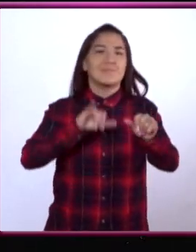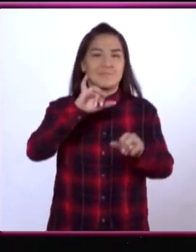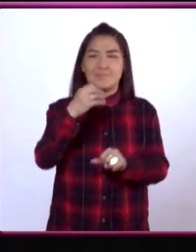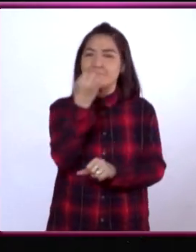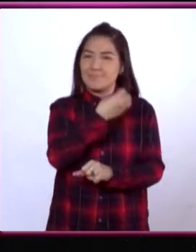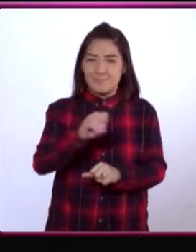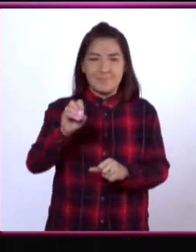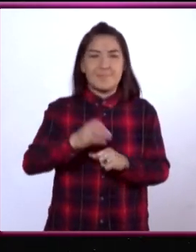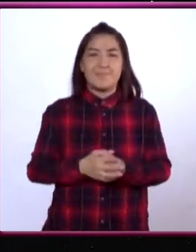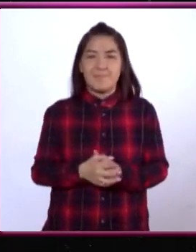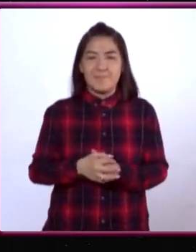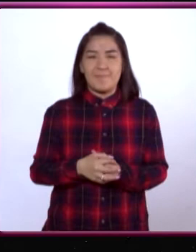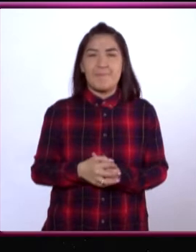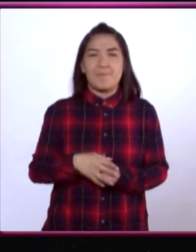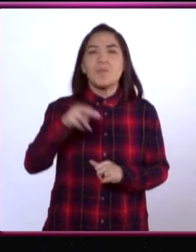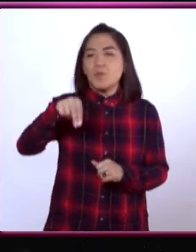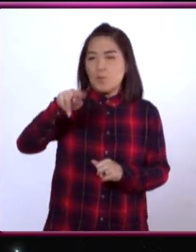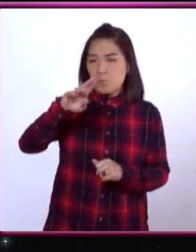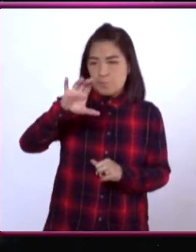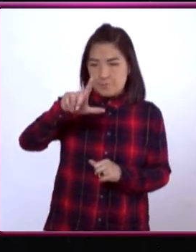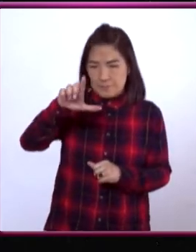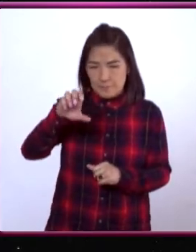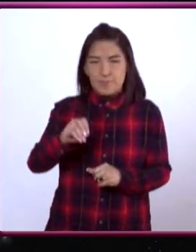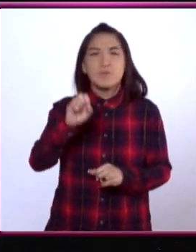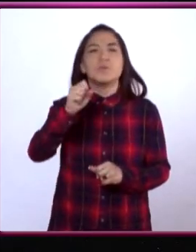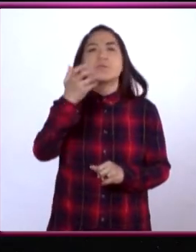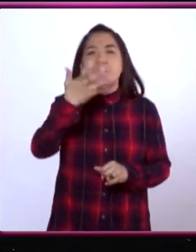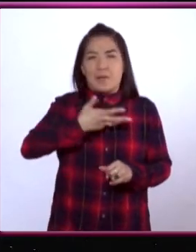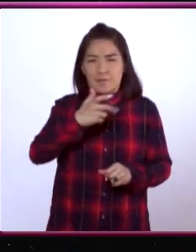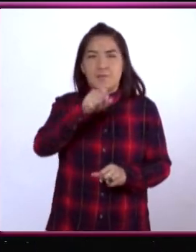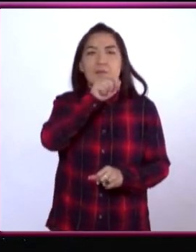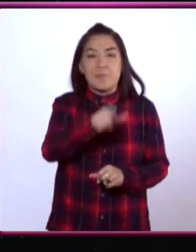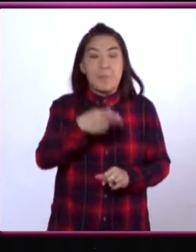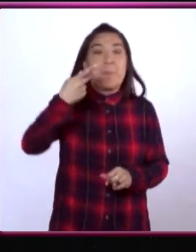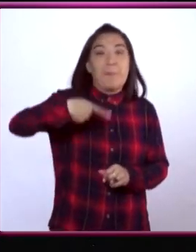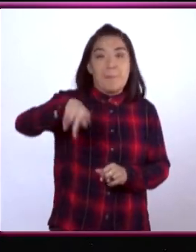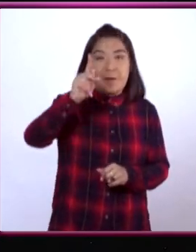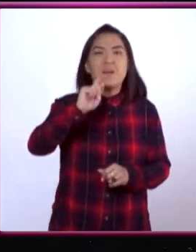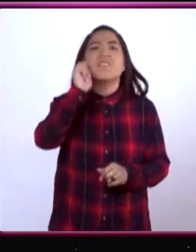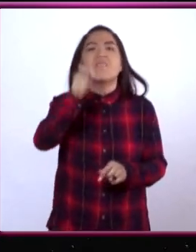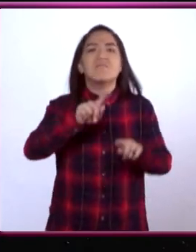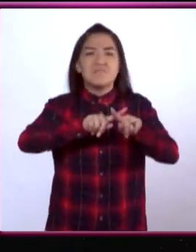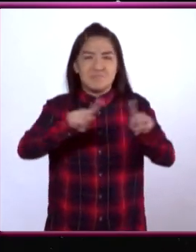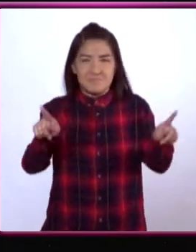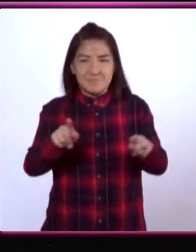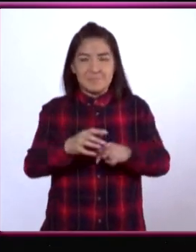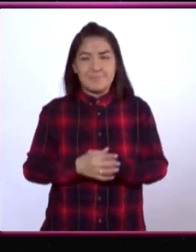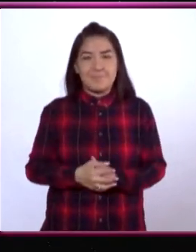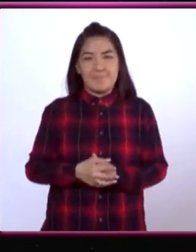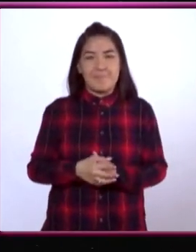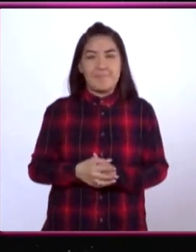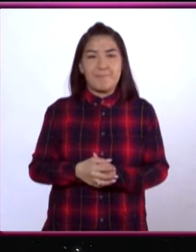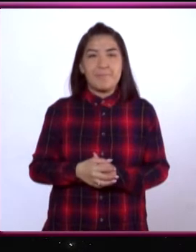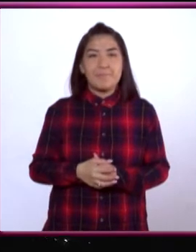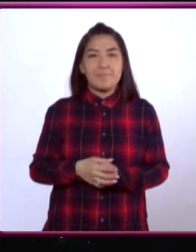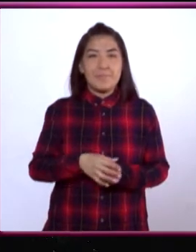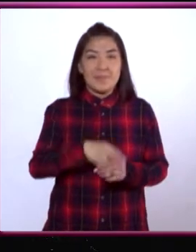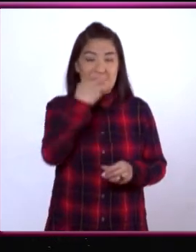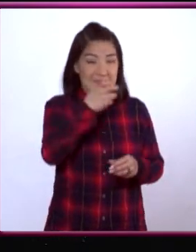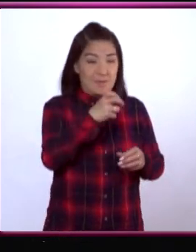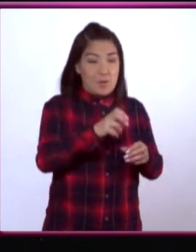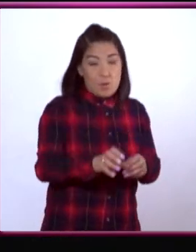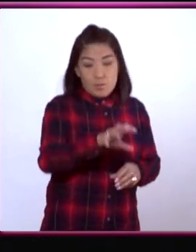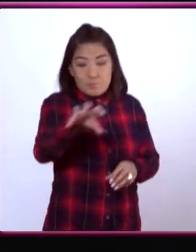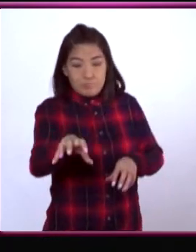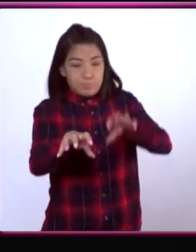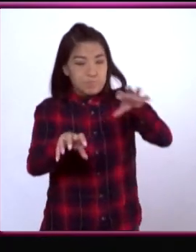Evidentemente tiene que tener una serie de núcleos constituyentes, pero la diferencia, digamos,